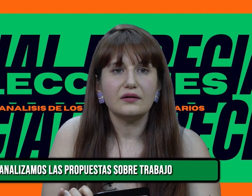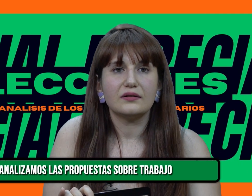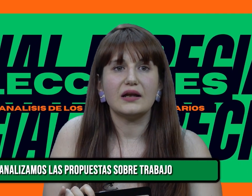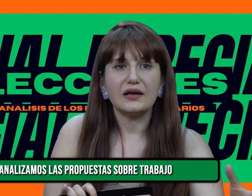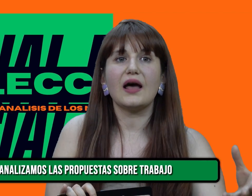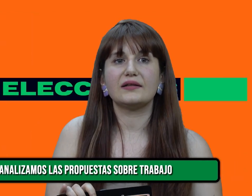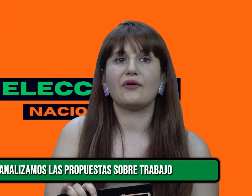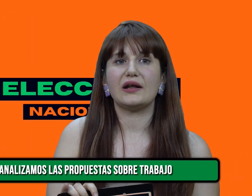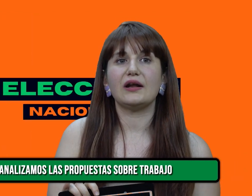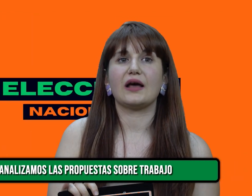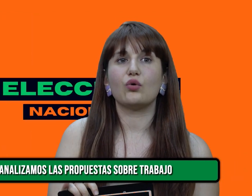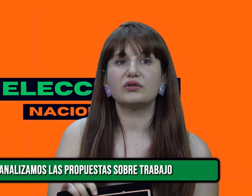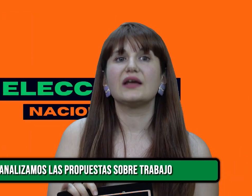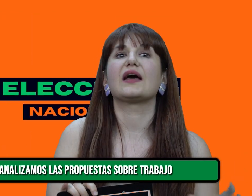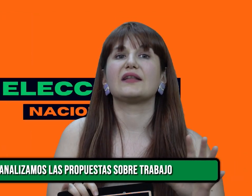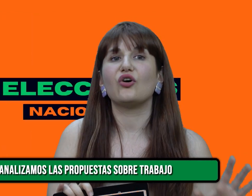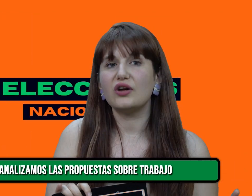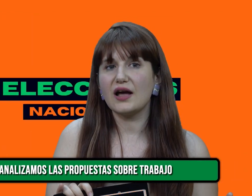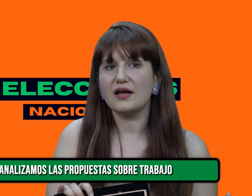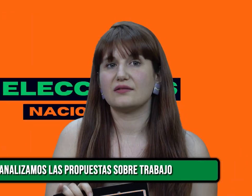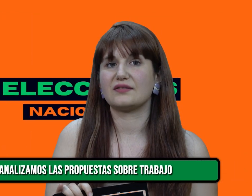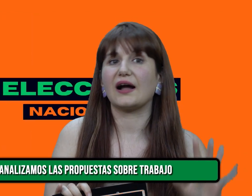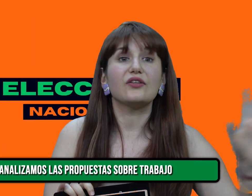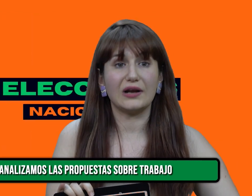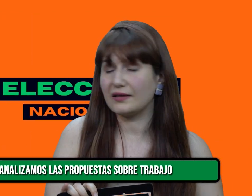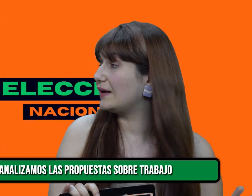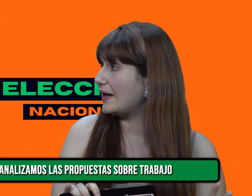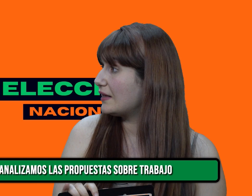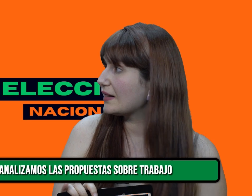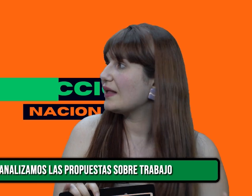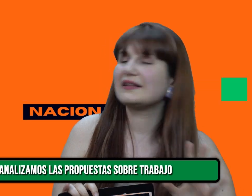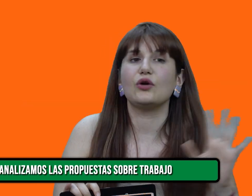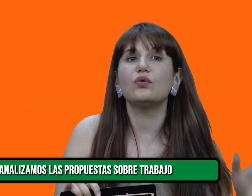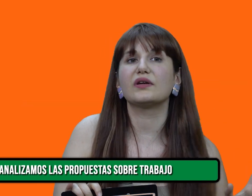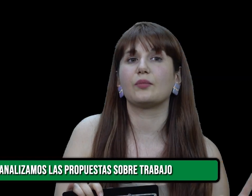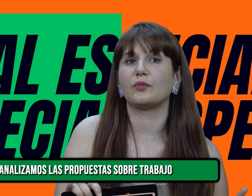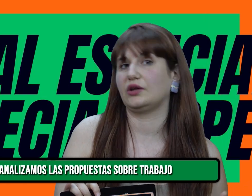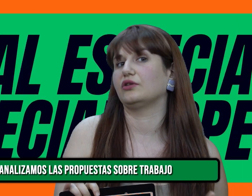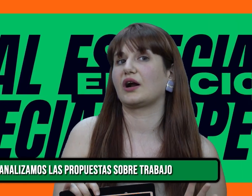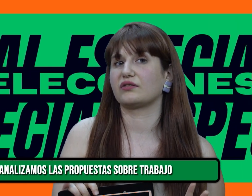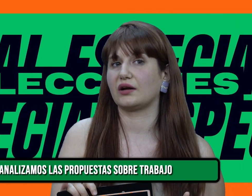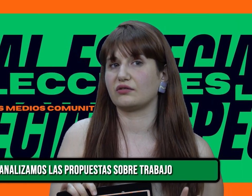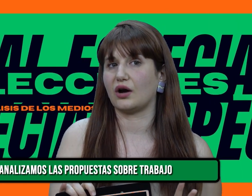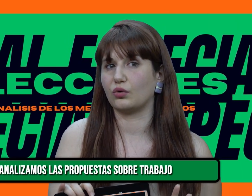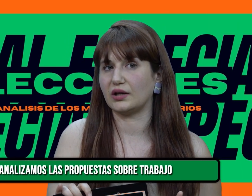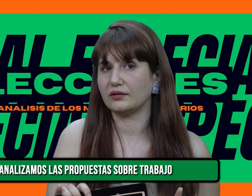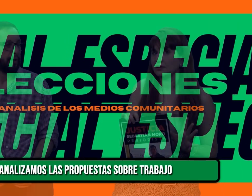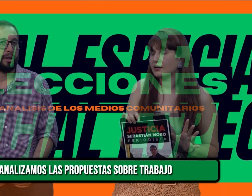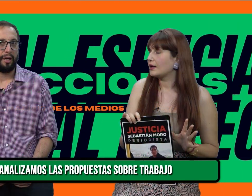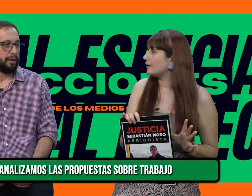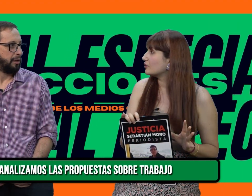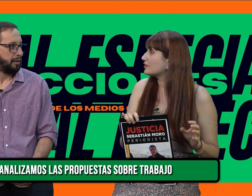ir dirigidas estas variables de ajustes que hasta ahora, sacando la izquierda, ninguno está proponiendo otra cosa que no sea